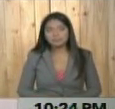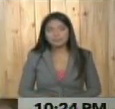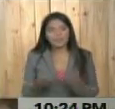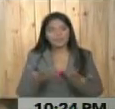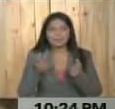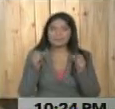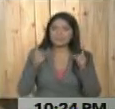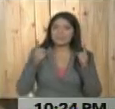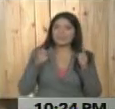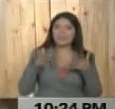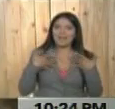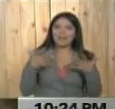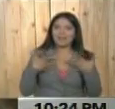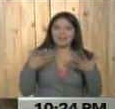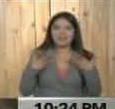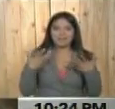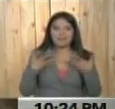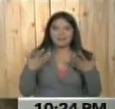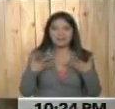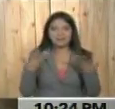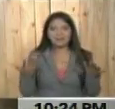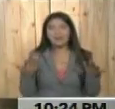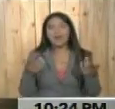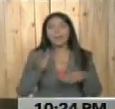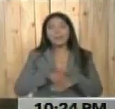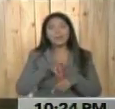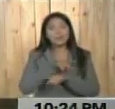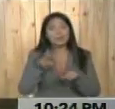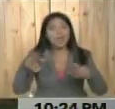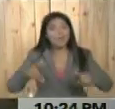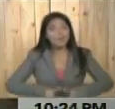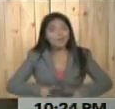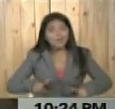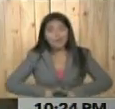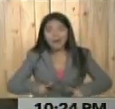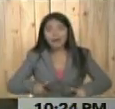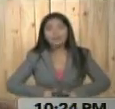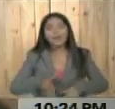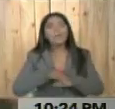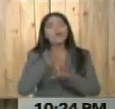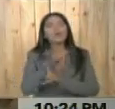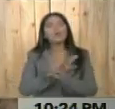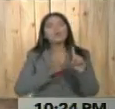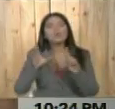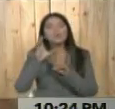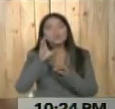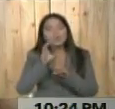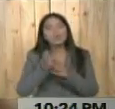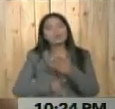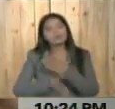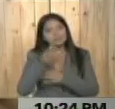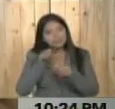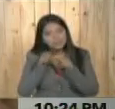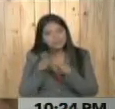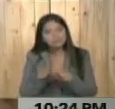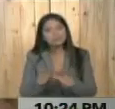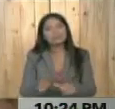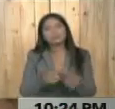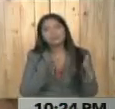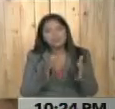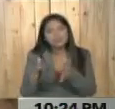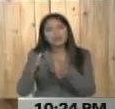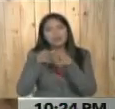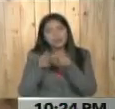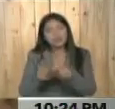sorprendente alegría de todo el esfuerzo que se hace para que la cultura siga su camino y siga